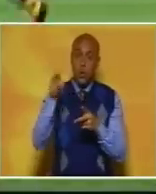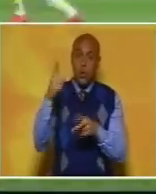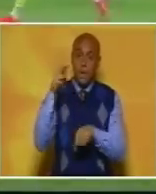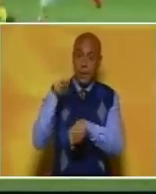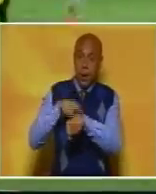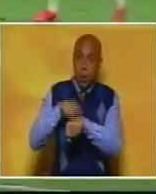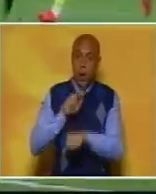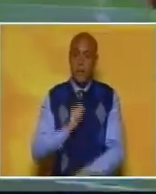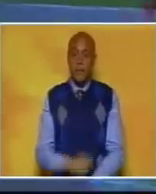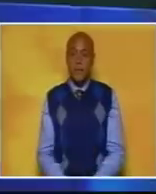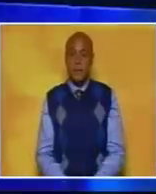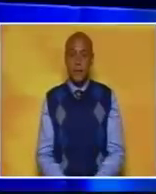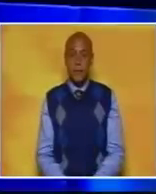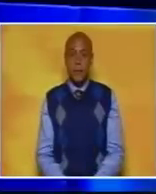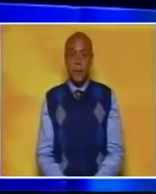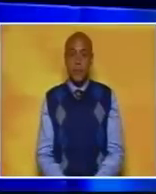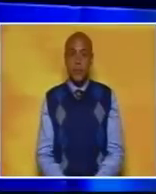Paraguay.